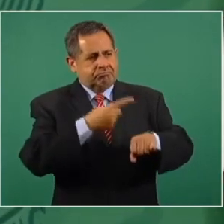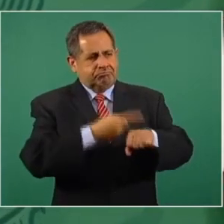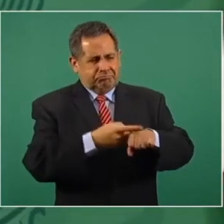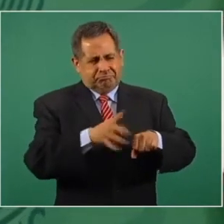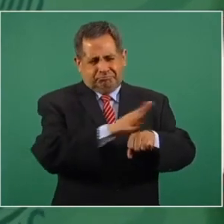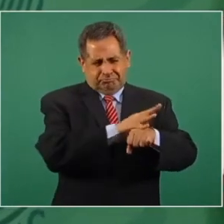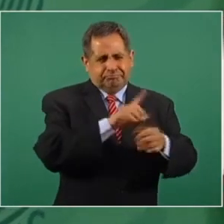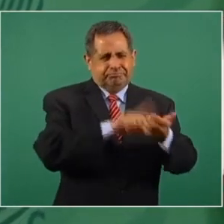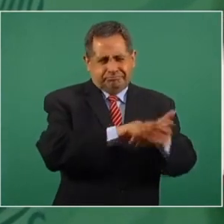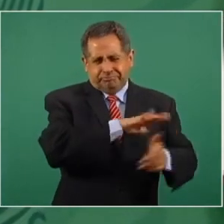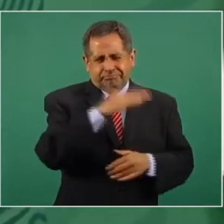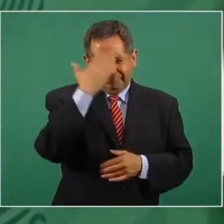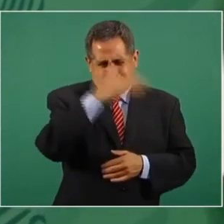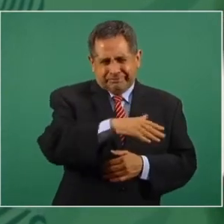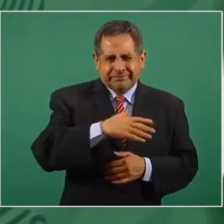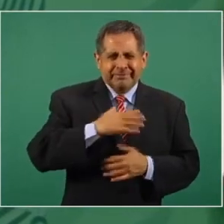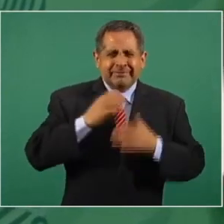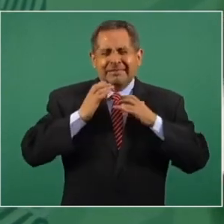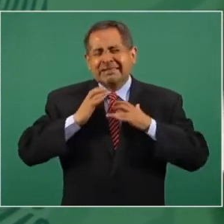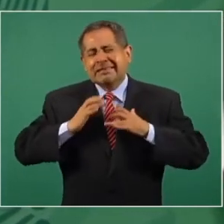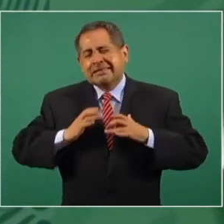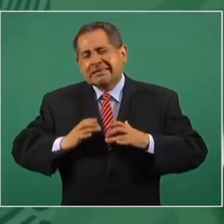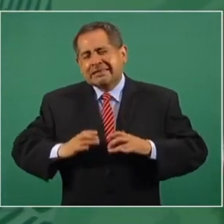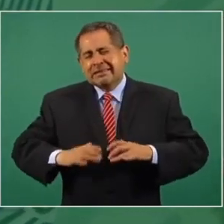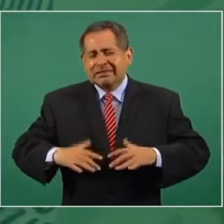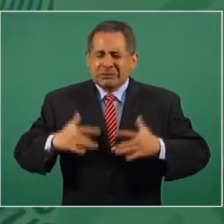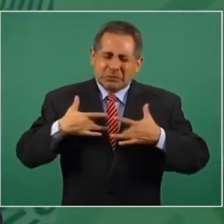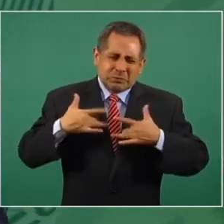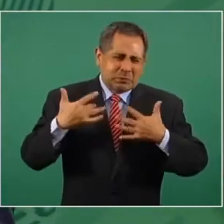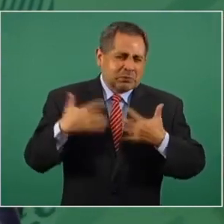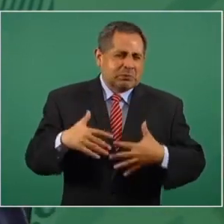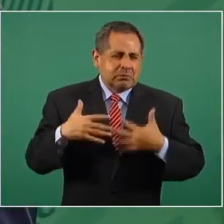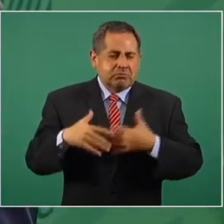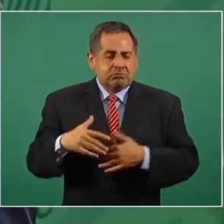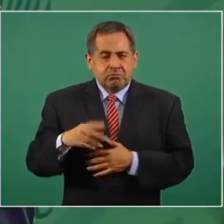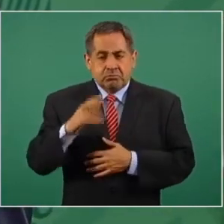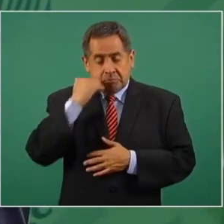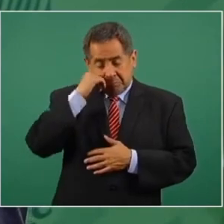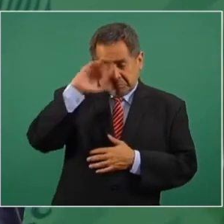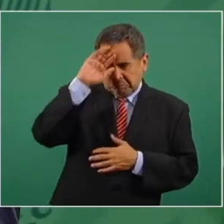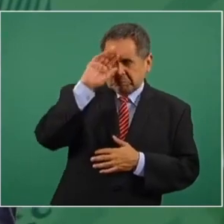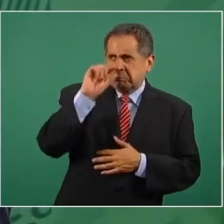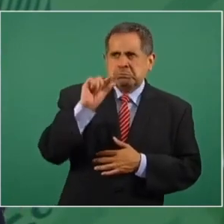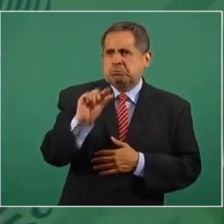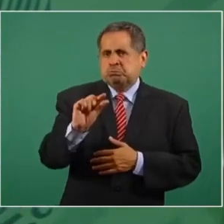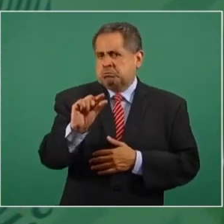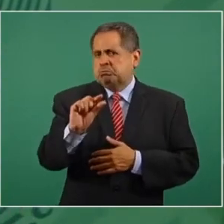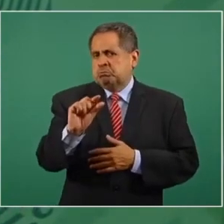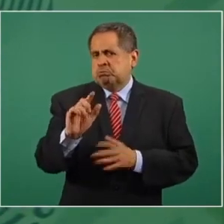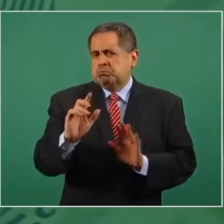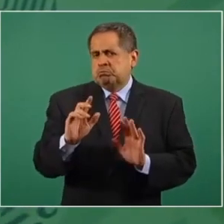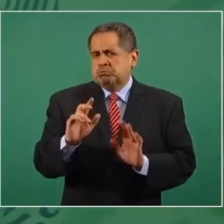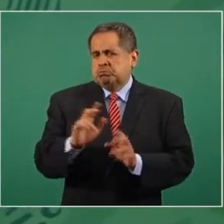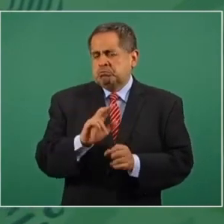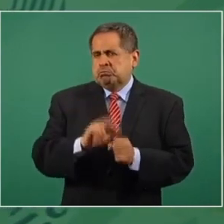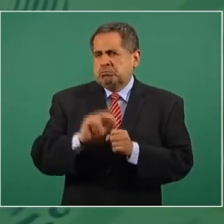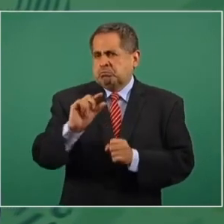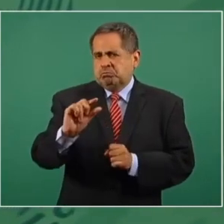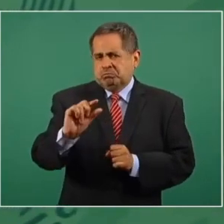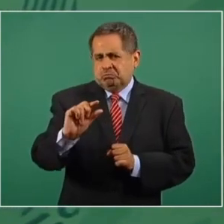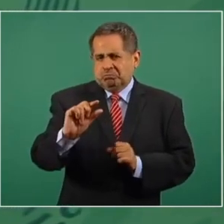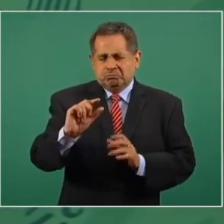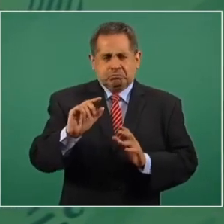sabe, los dolores de cuerpo, afortunadamente poca temperatura, y